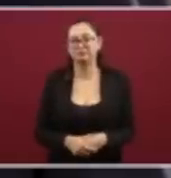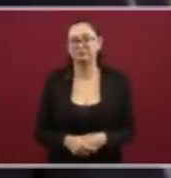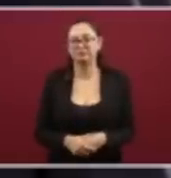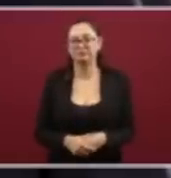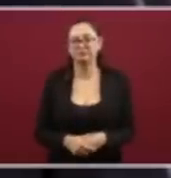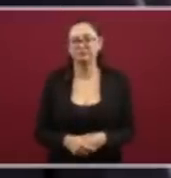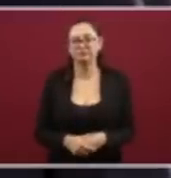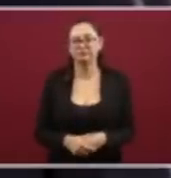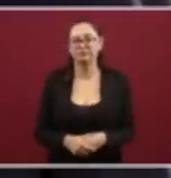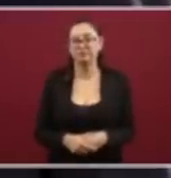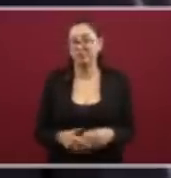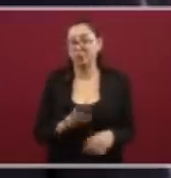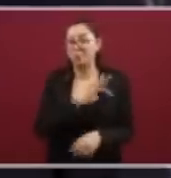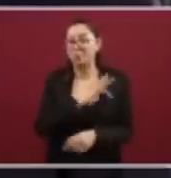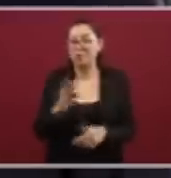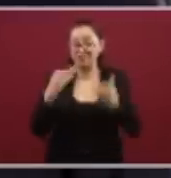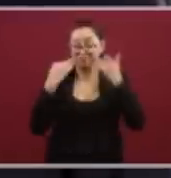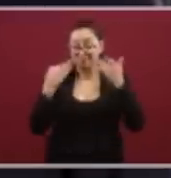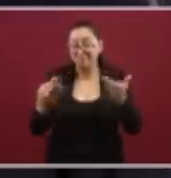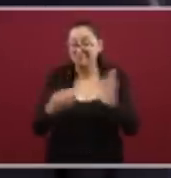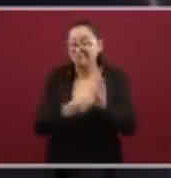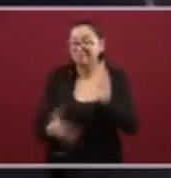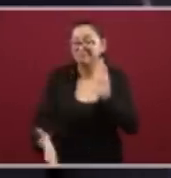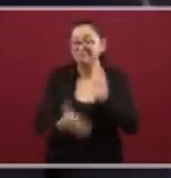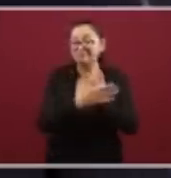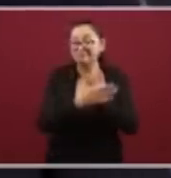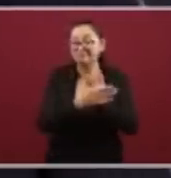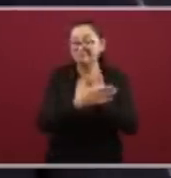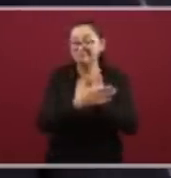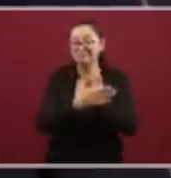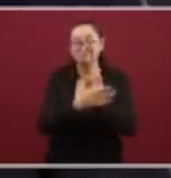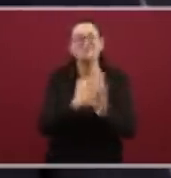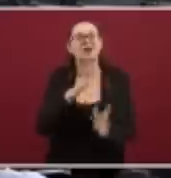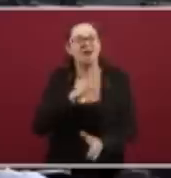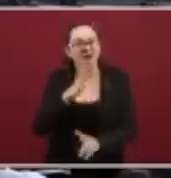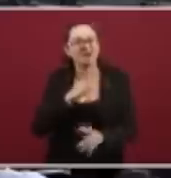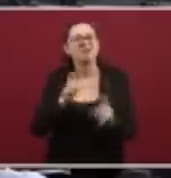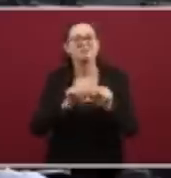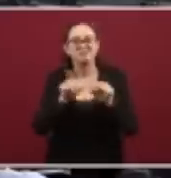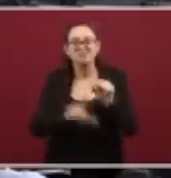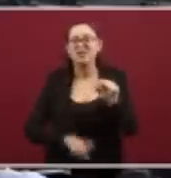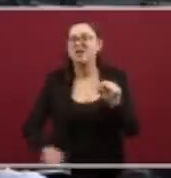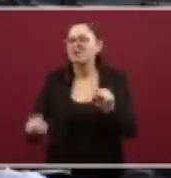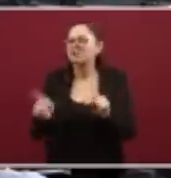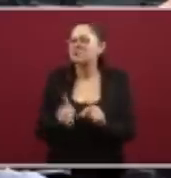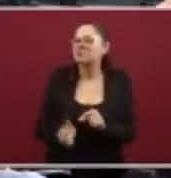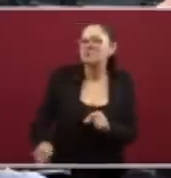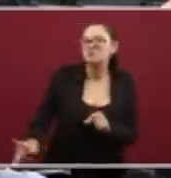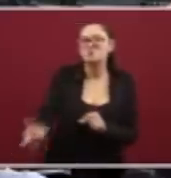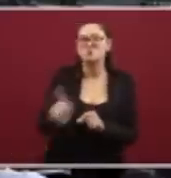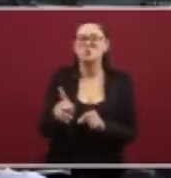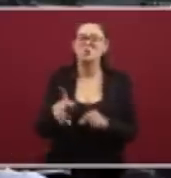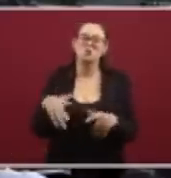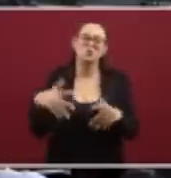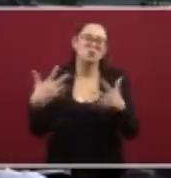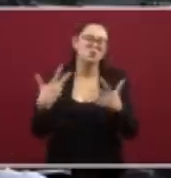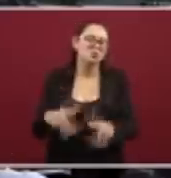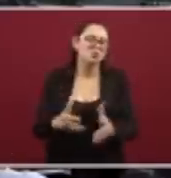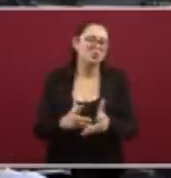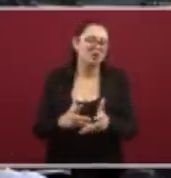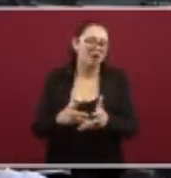yo puedo documentar esto se da en nuestro pueblo es un pueblo con una inmensa bondad